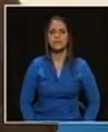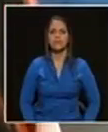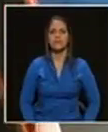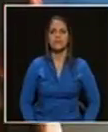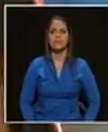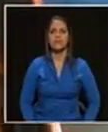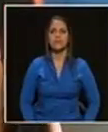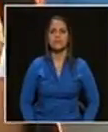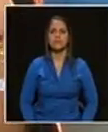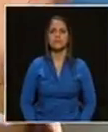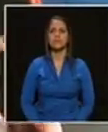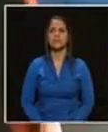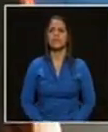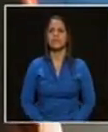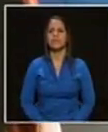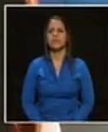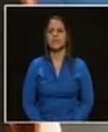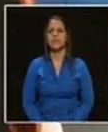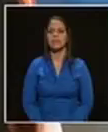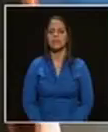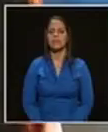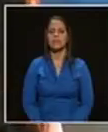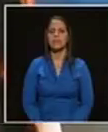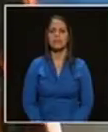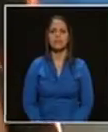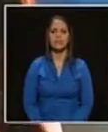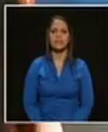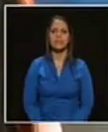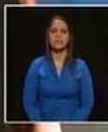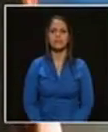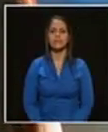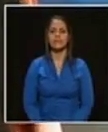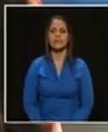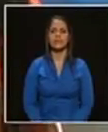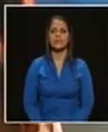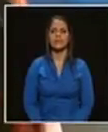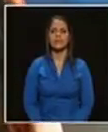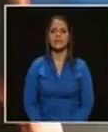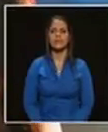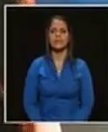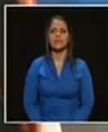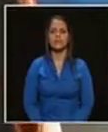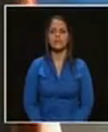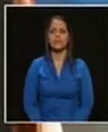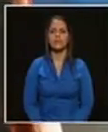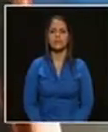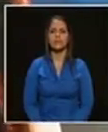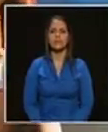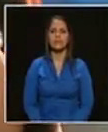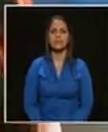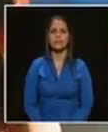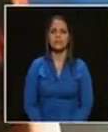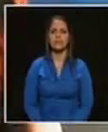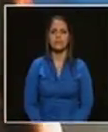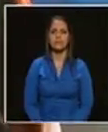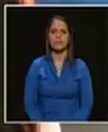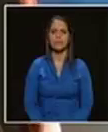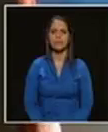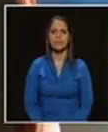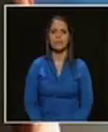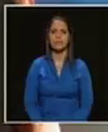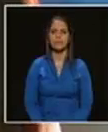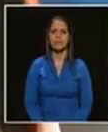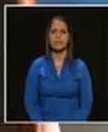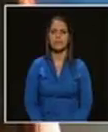más. Hago parte de Asanso, me interesa mucho estar acá con la comunidad de sordos, aprendiendo, comunicándome con todos.